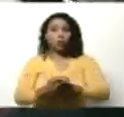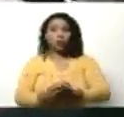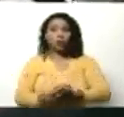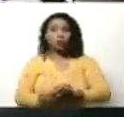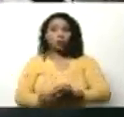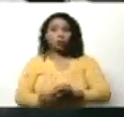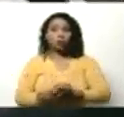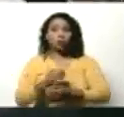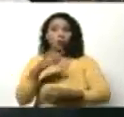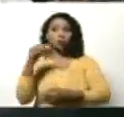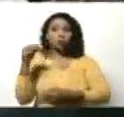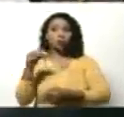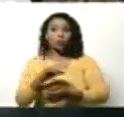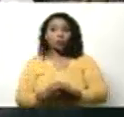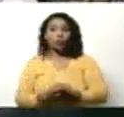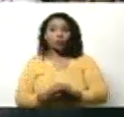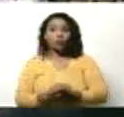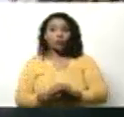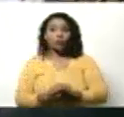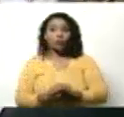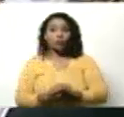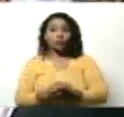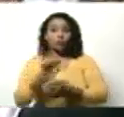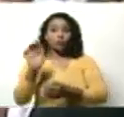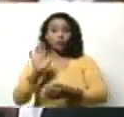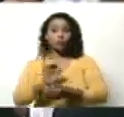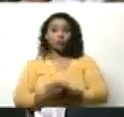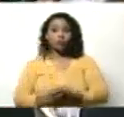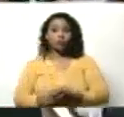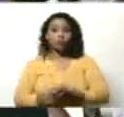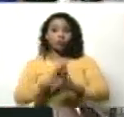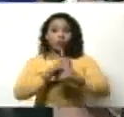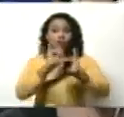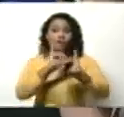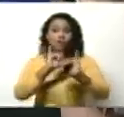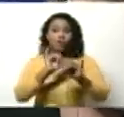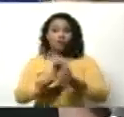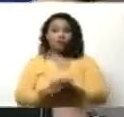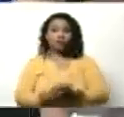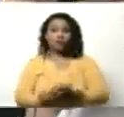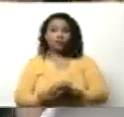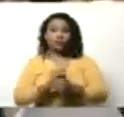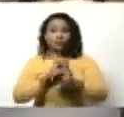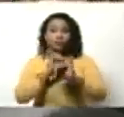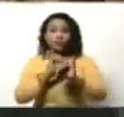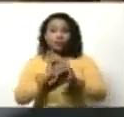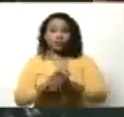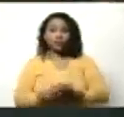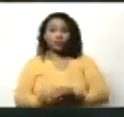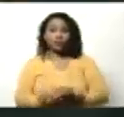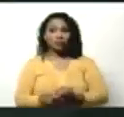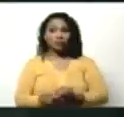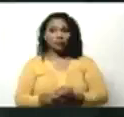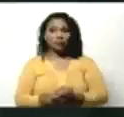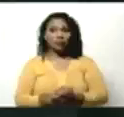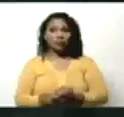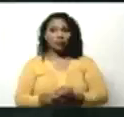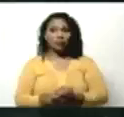el restablecimiento de ese proceso? ¿Y la frontera va a ser no para apoyar el diálogo con el gobierno?